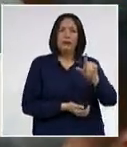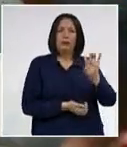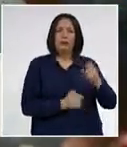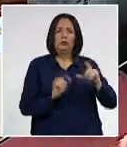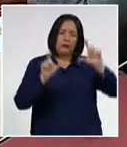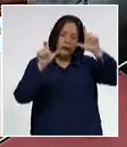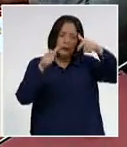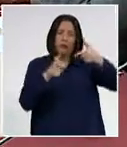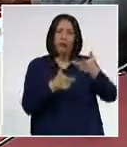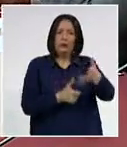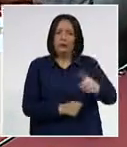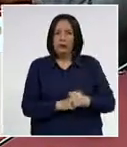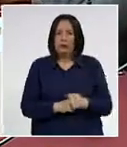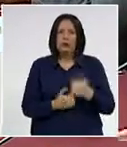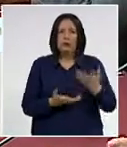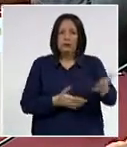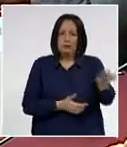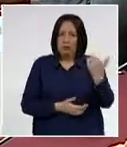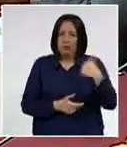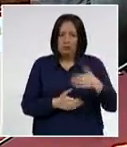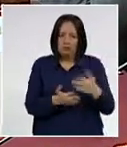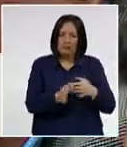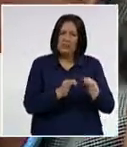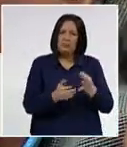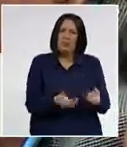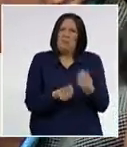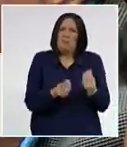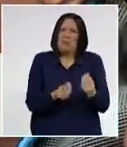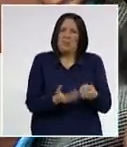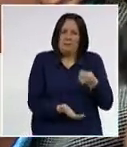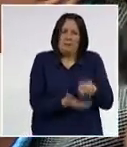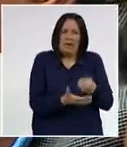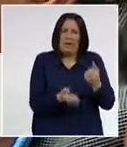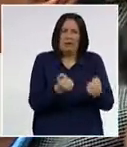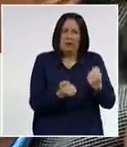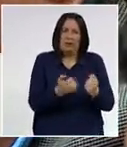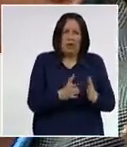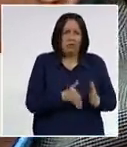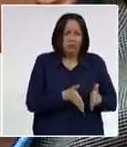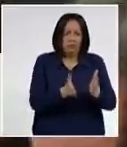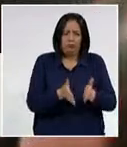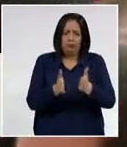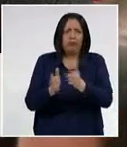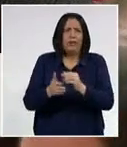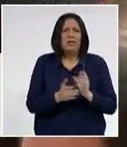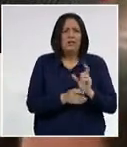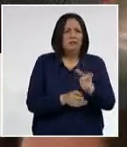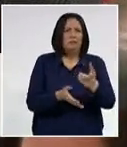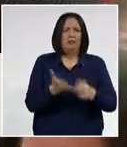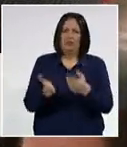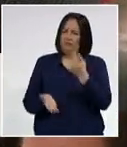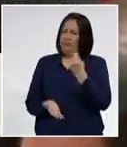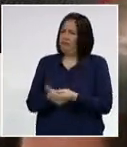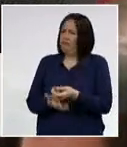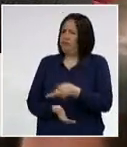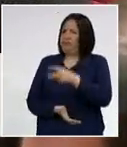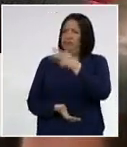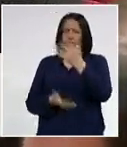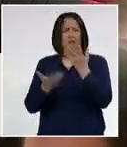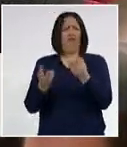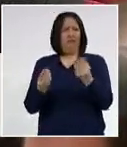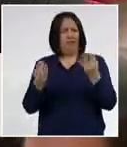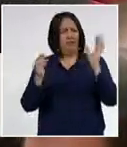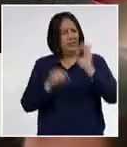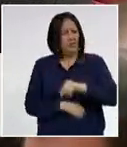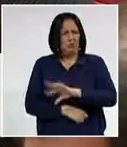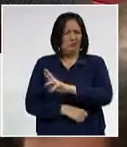Congreso de la República, que lo citó para que explique el alza de los peajes en la vía de evitamiento y línea amarilla. Es un abuso, es un